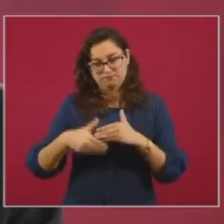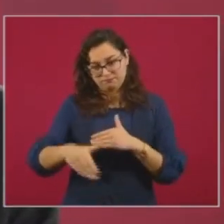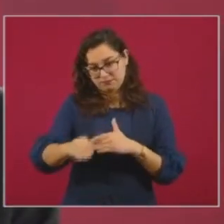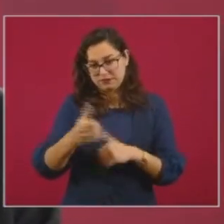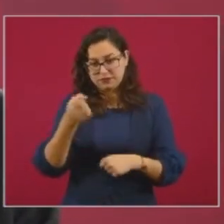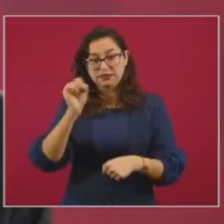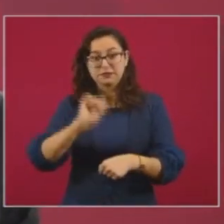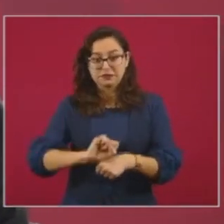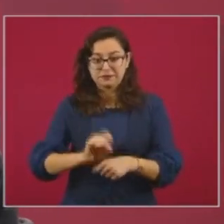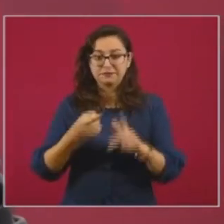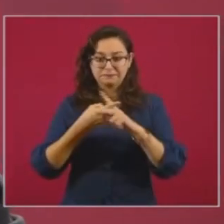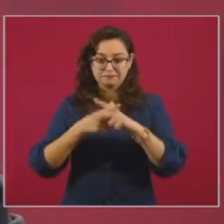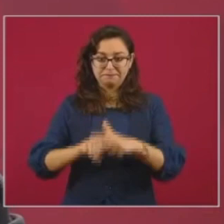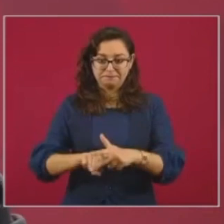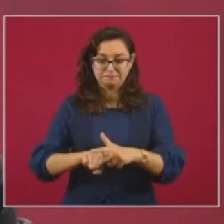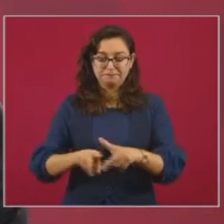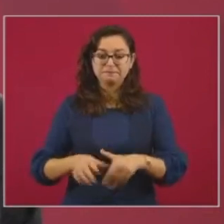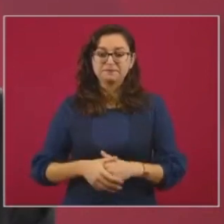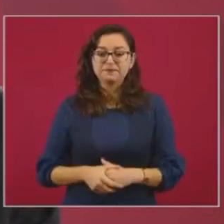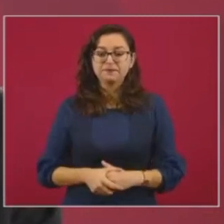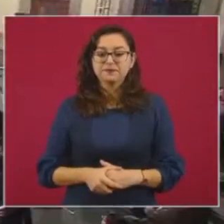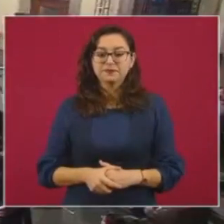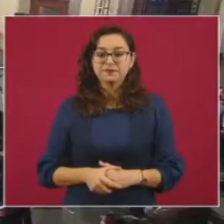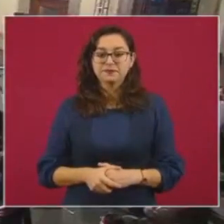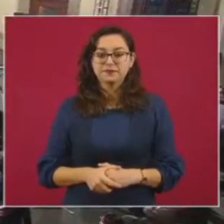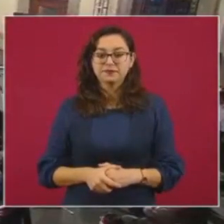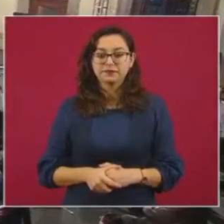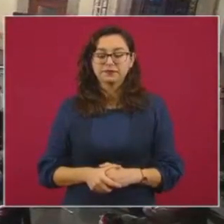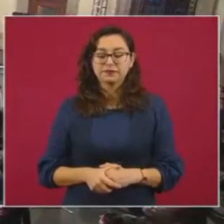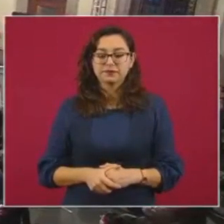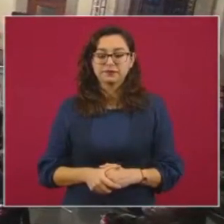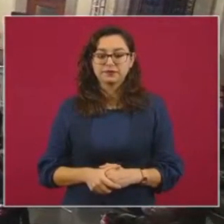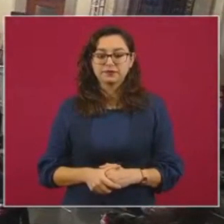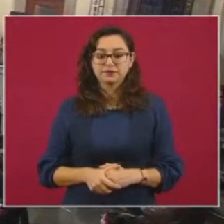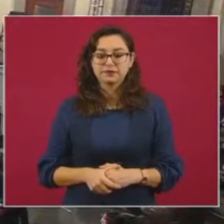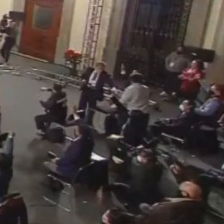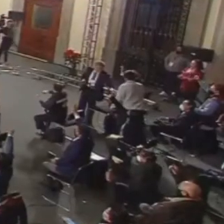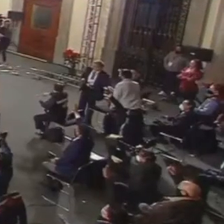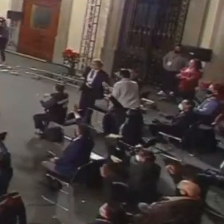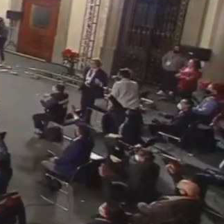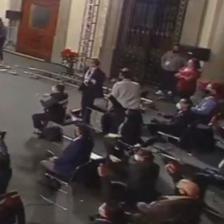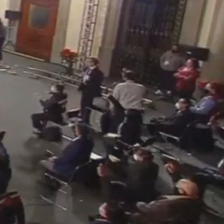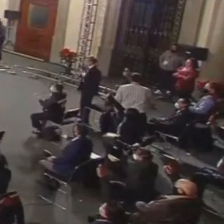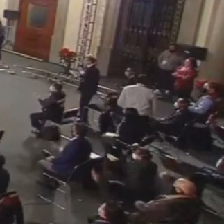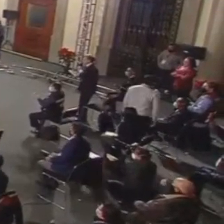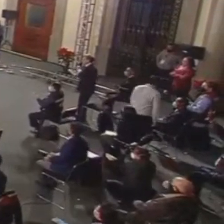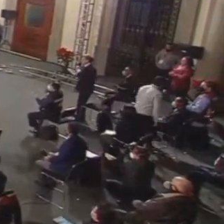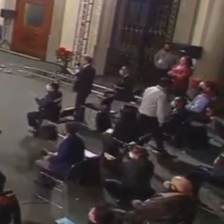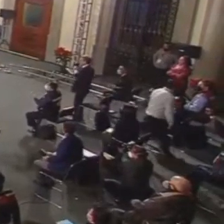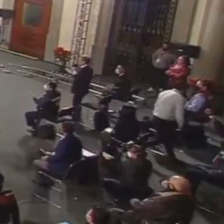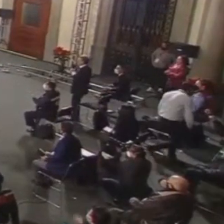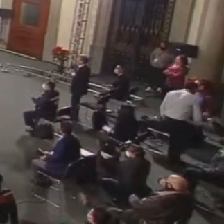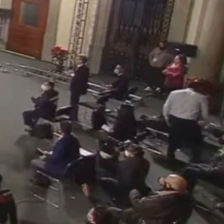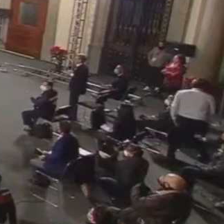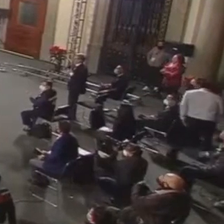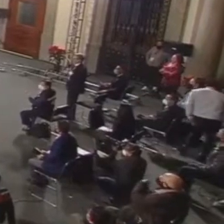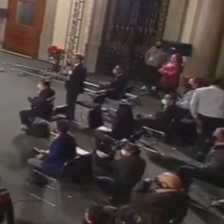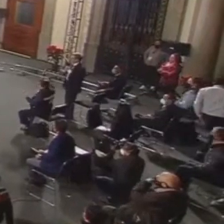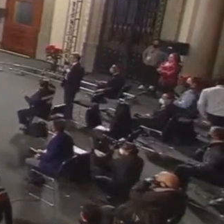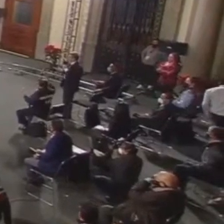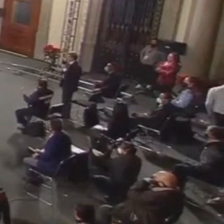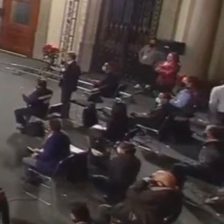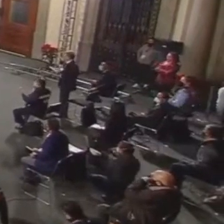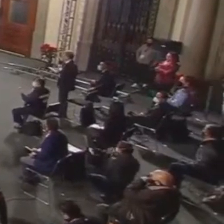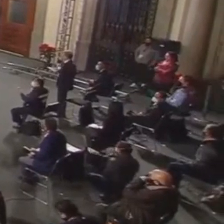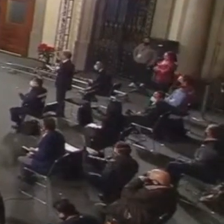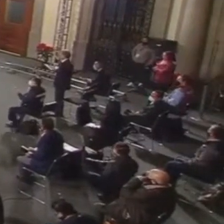Entonces, si les parece, vamos. 1, 2, 3. Ustedes 13. Empezamos.